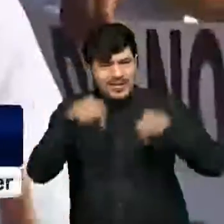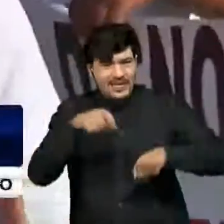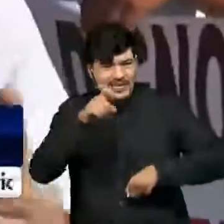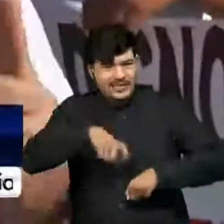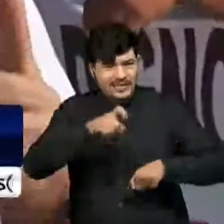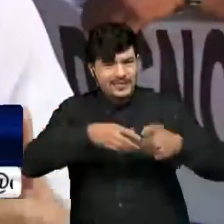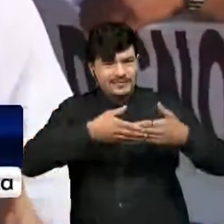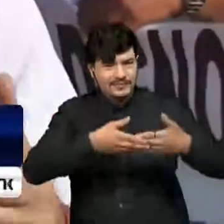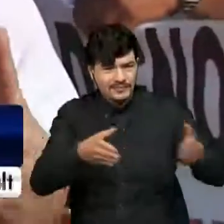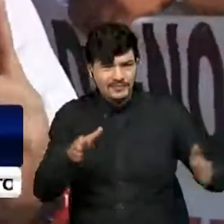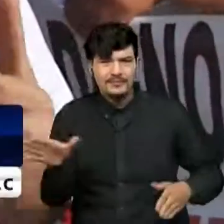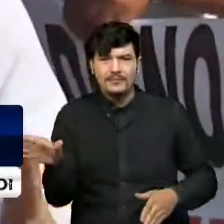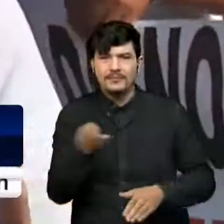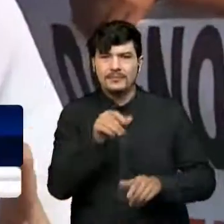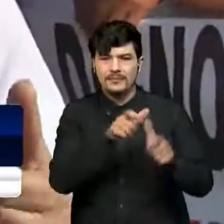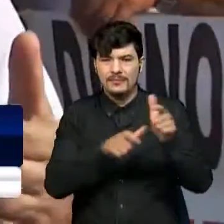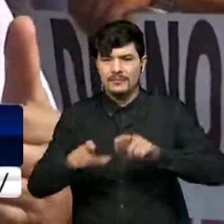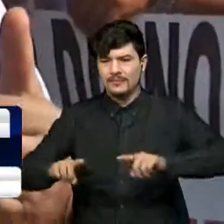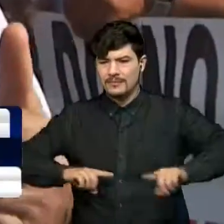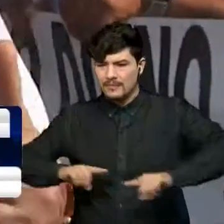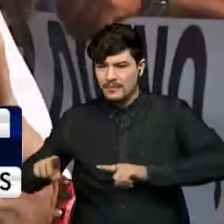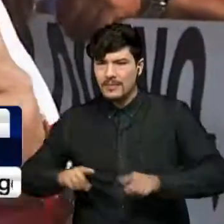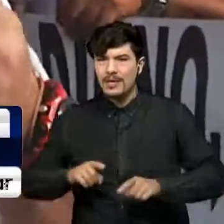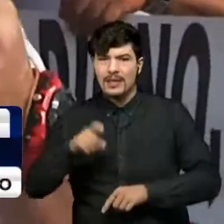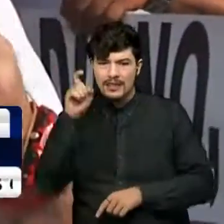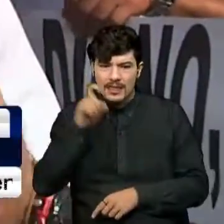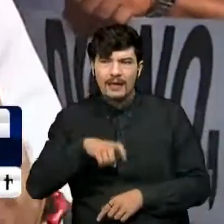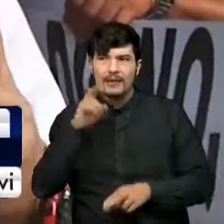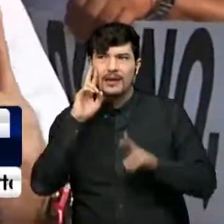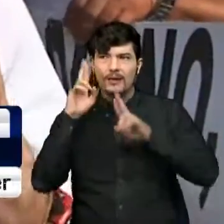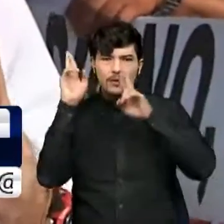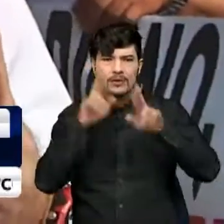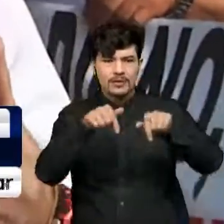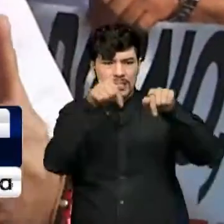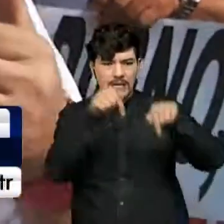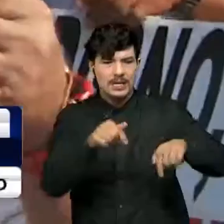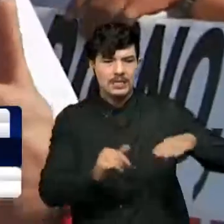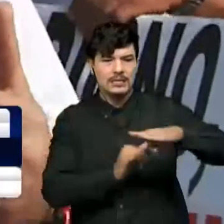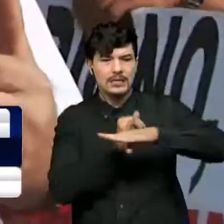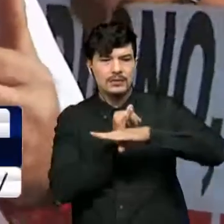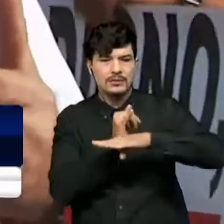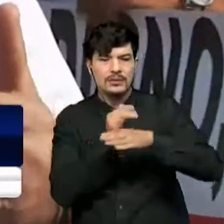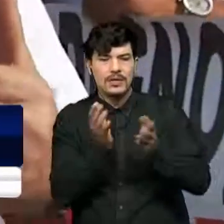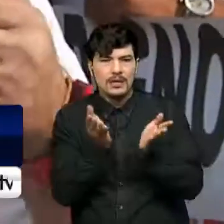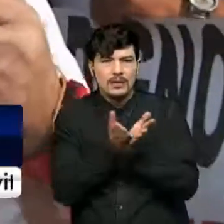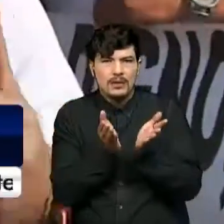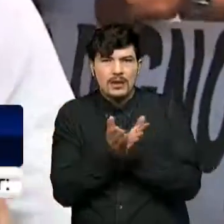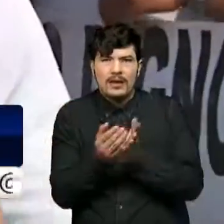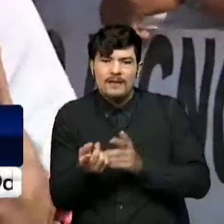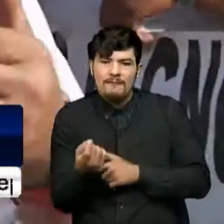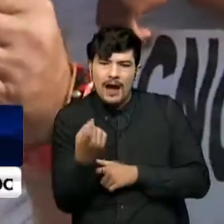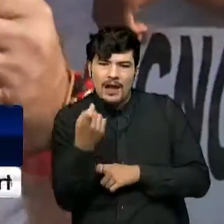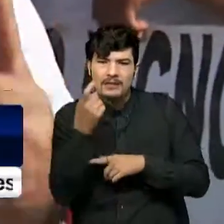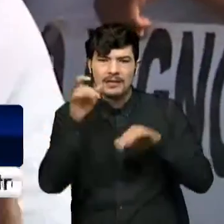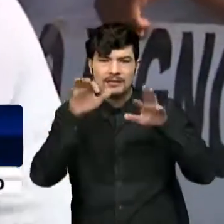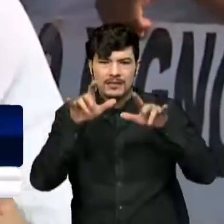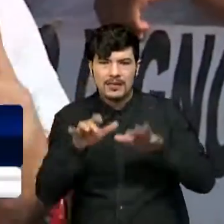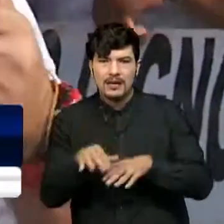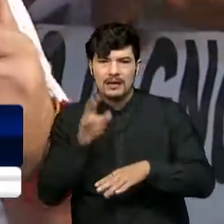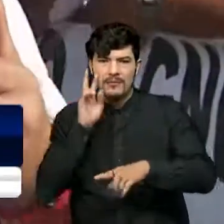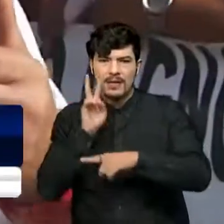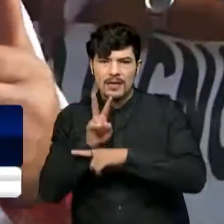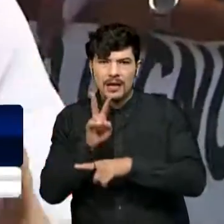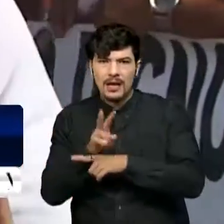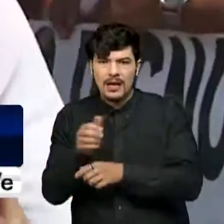ampliar cobertura a los funcionarios administrativos, que se den cuenta que en las instituciones educativas están haciendo falta secretarias,